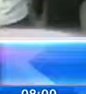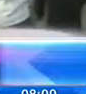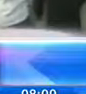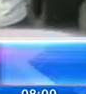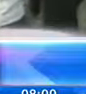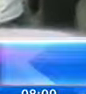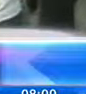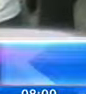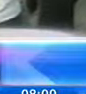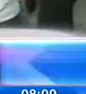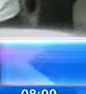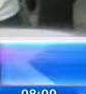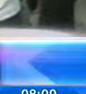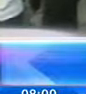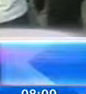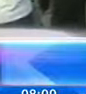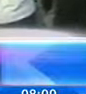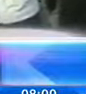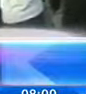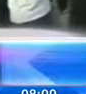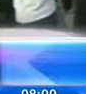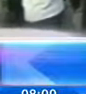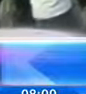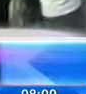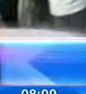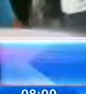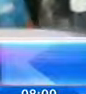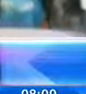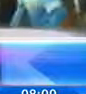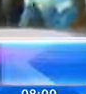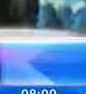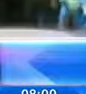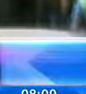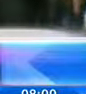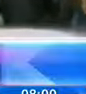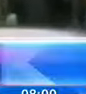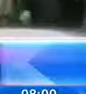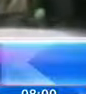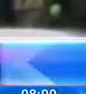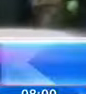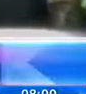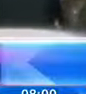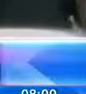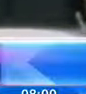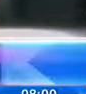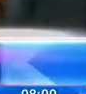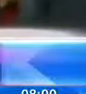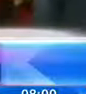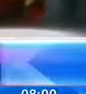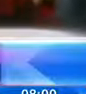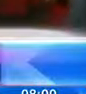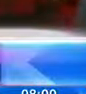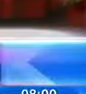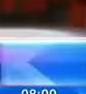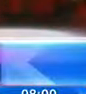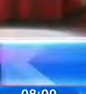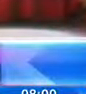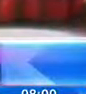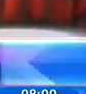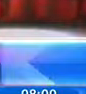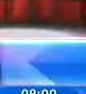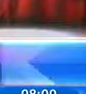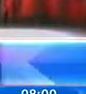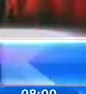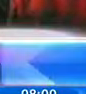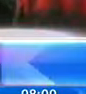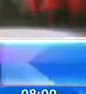hay manifestantes ahí en este sector norte de la capital. Tendremos un reporte en vivo. Hay vigilia ciudadana, por lo que estamos viendo a